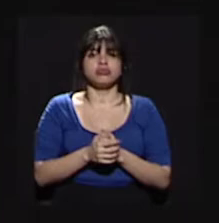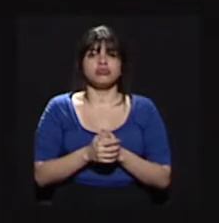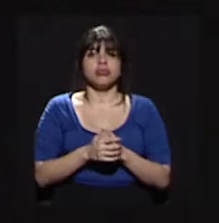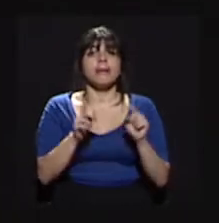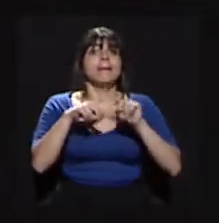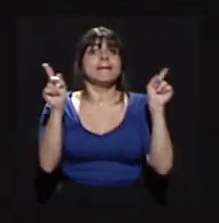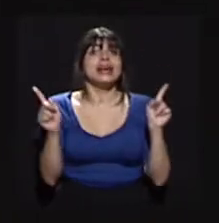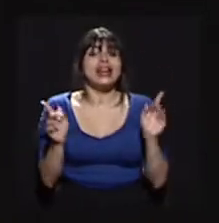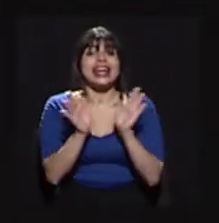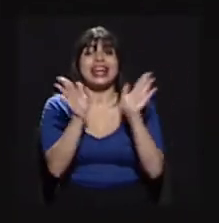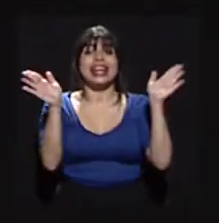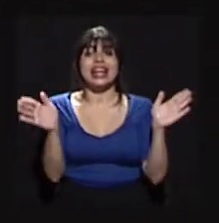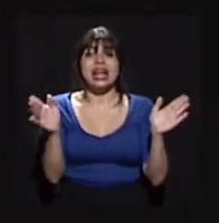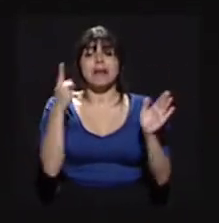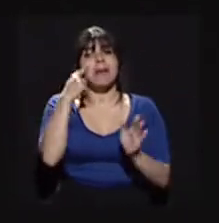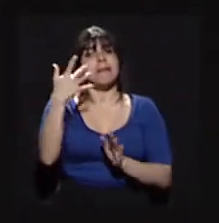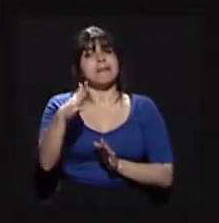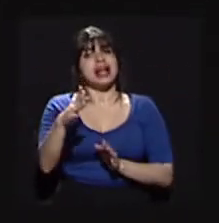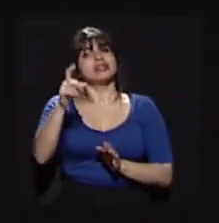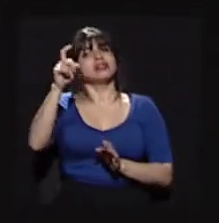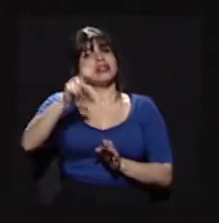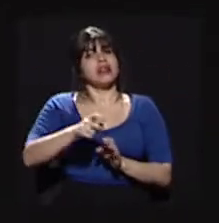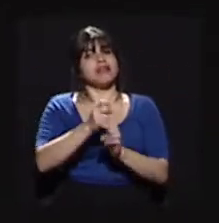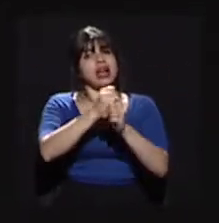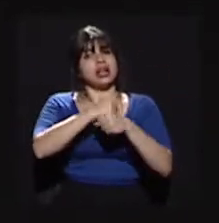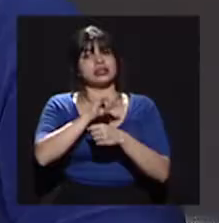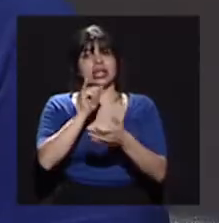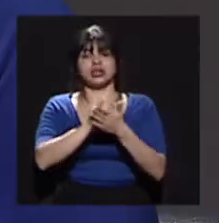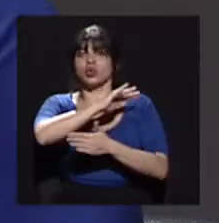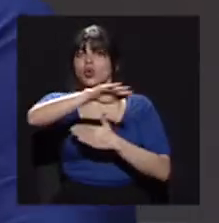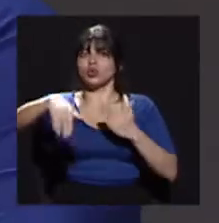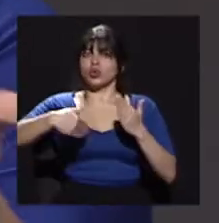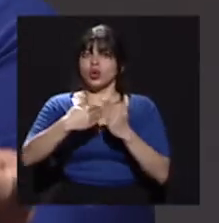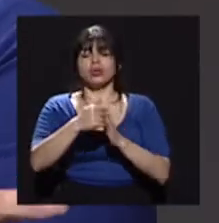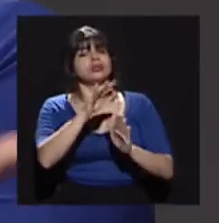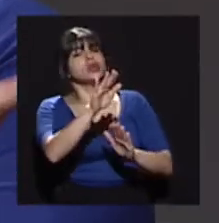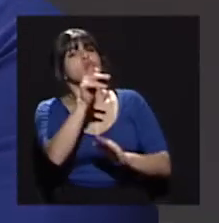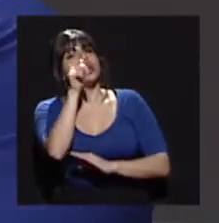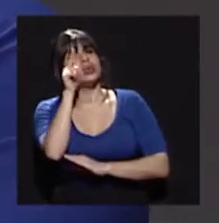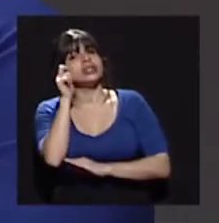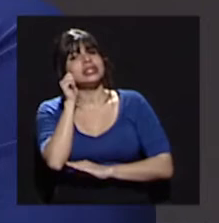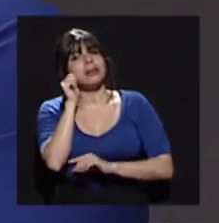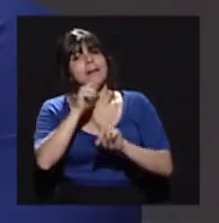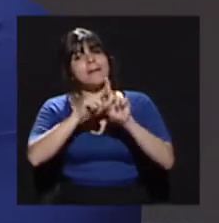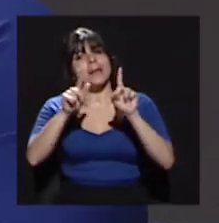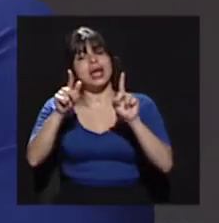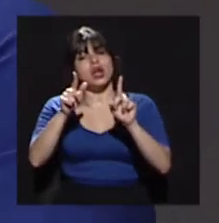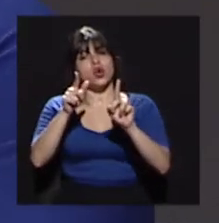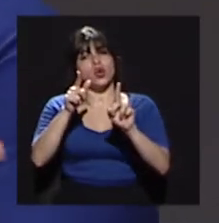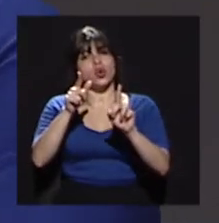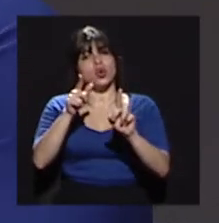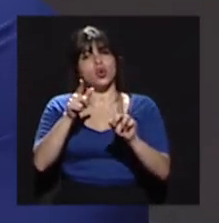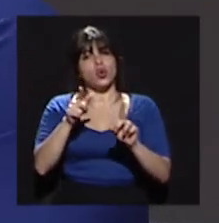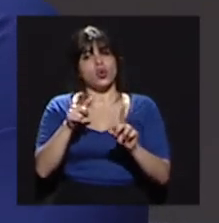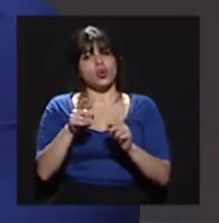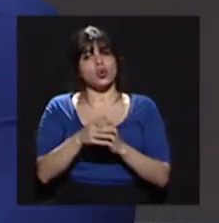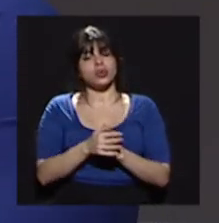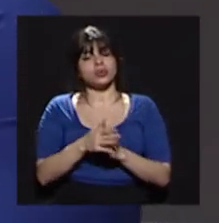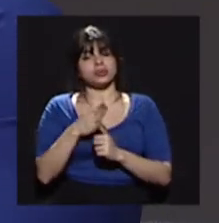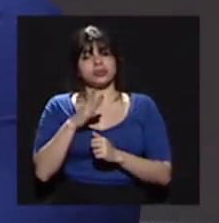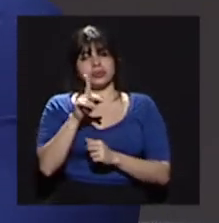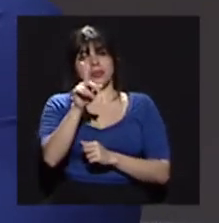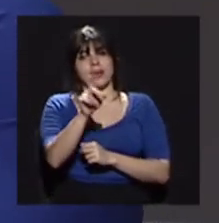pero en general me parece que tenemos que hacerlo así con todo mundo pero en la en la línea en la que le